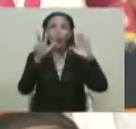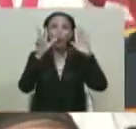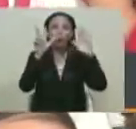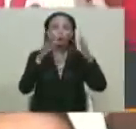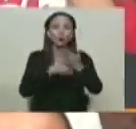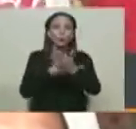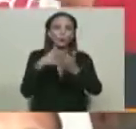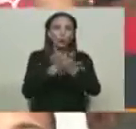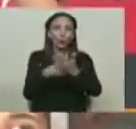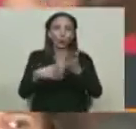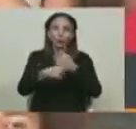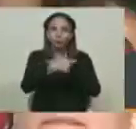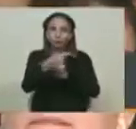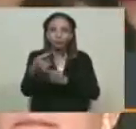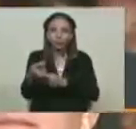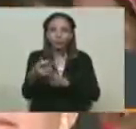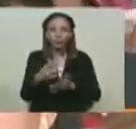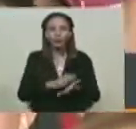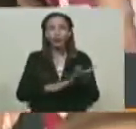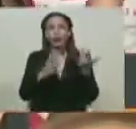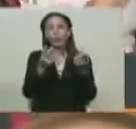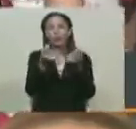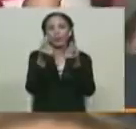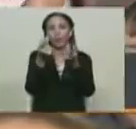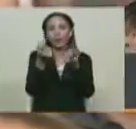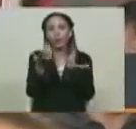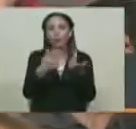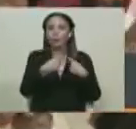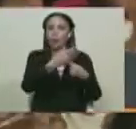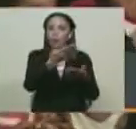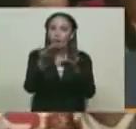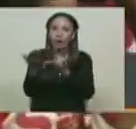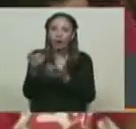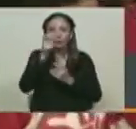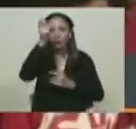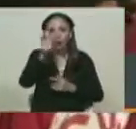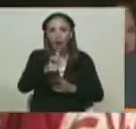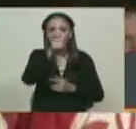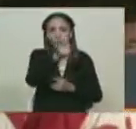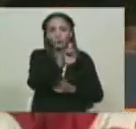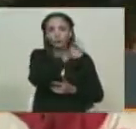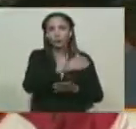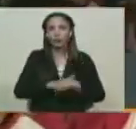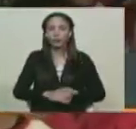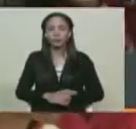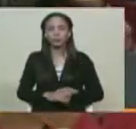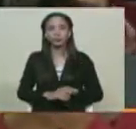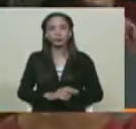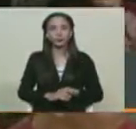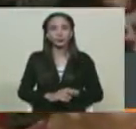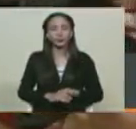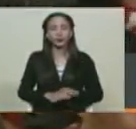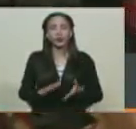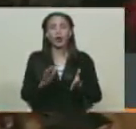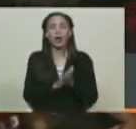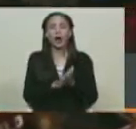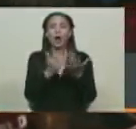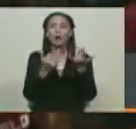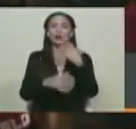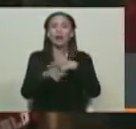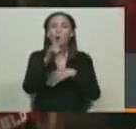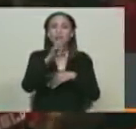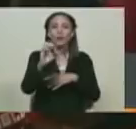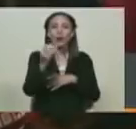social para 8 millones de compatriotas. A través de la aplicación